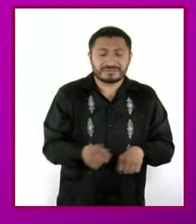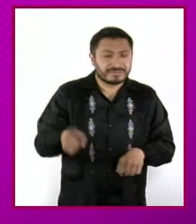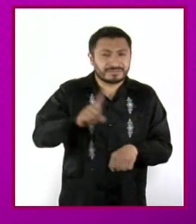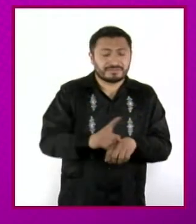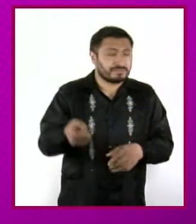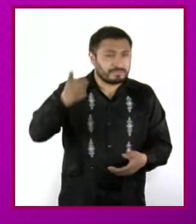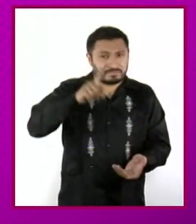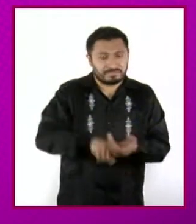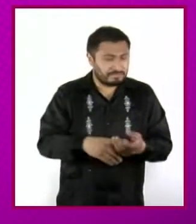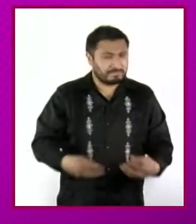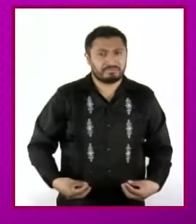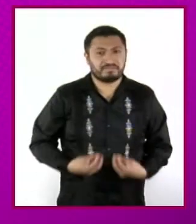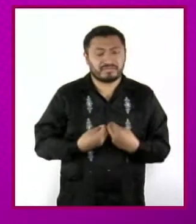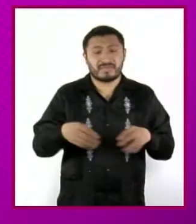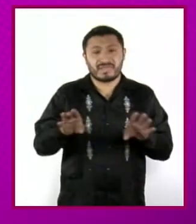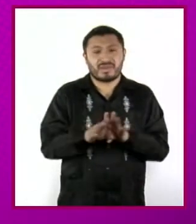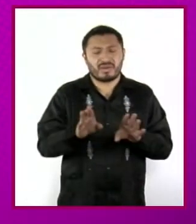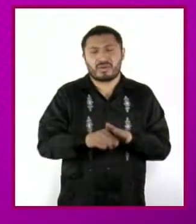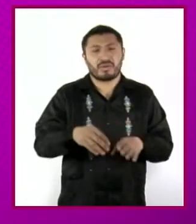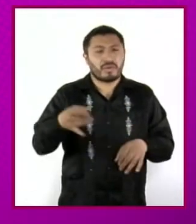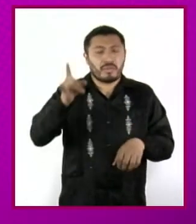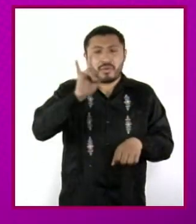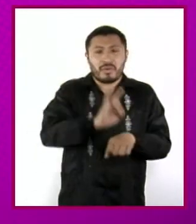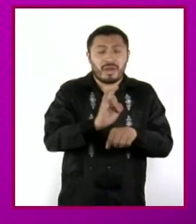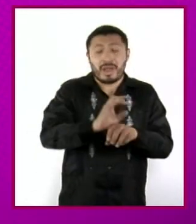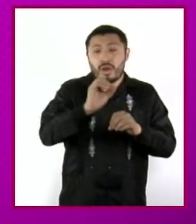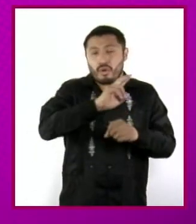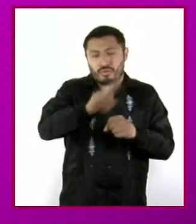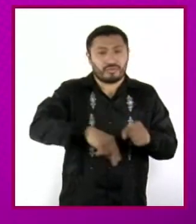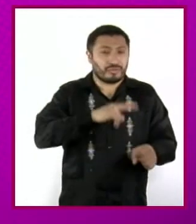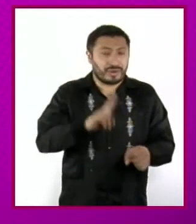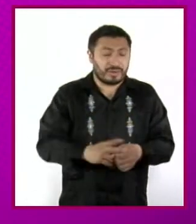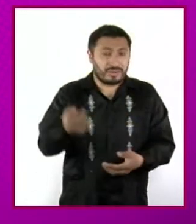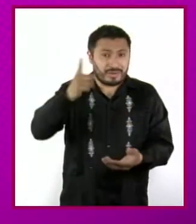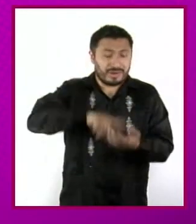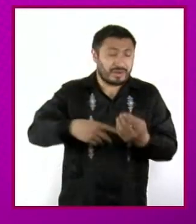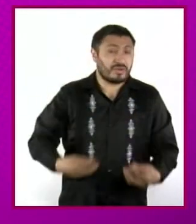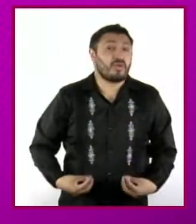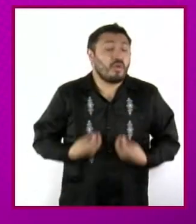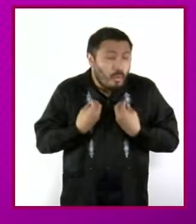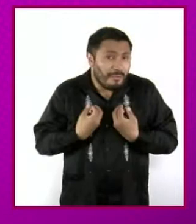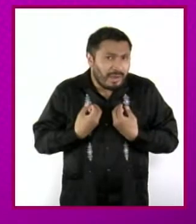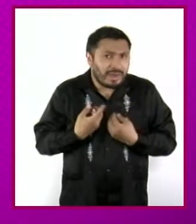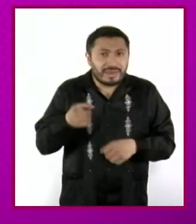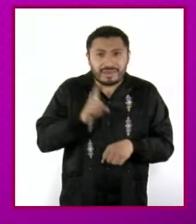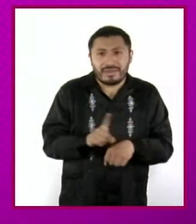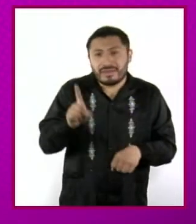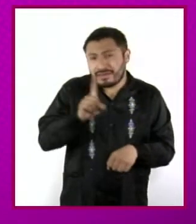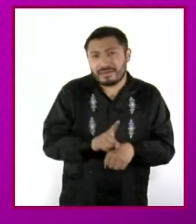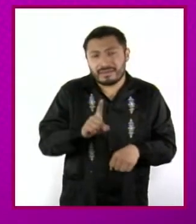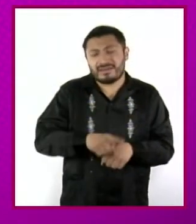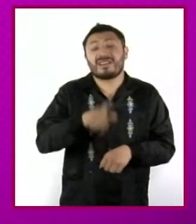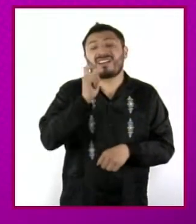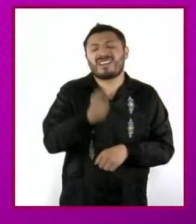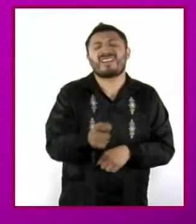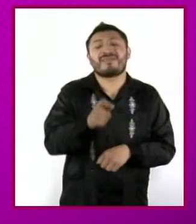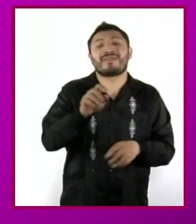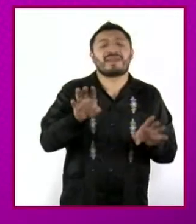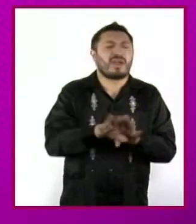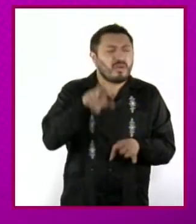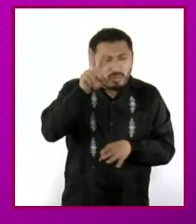de forma simbólica o de forma natural o real. O sea, real me refiero